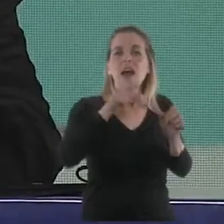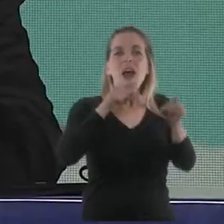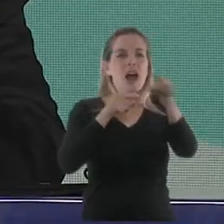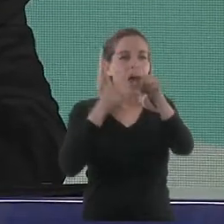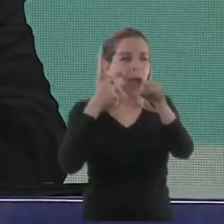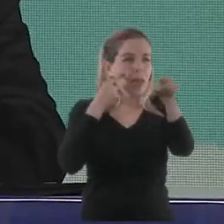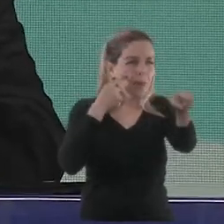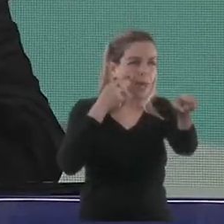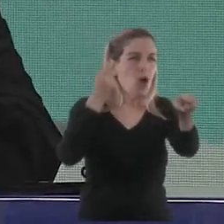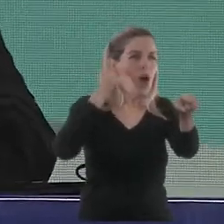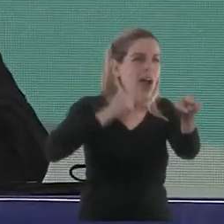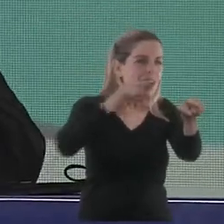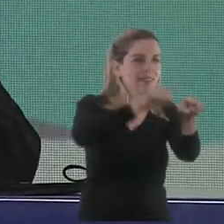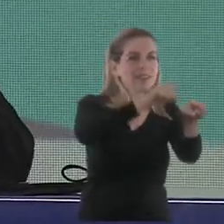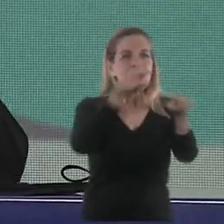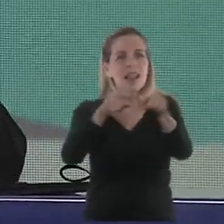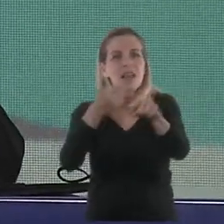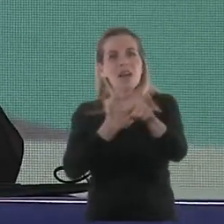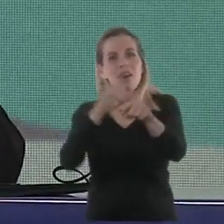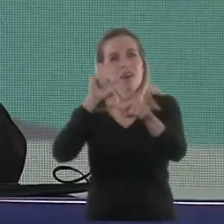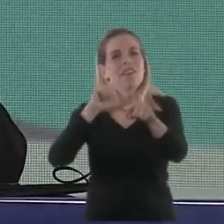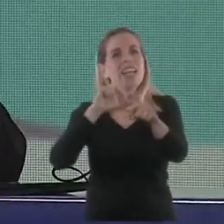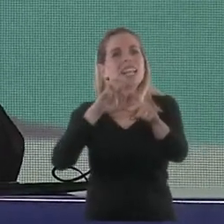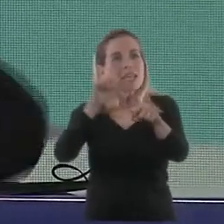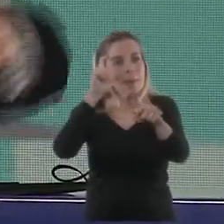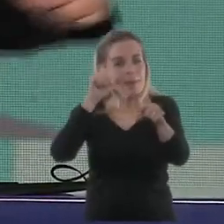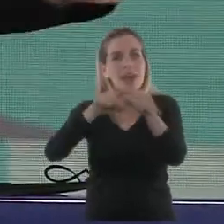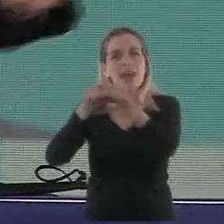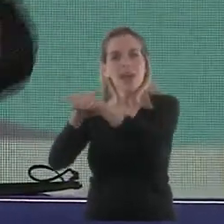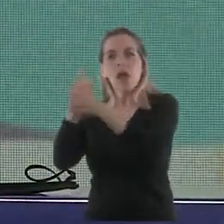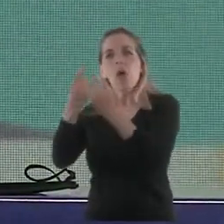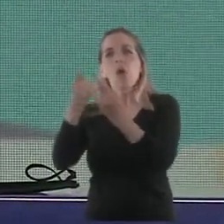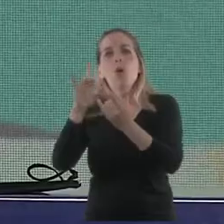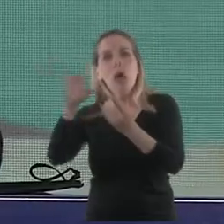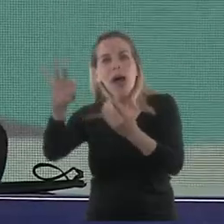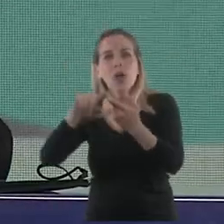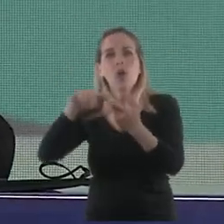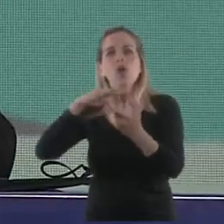Felipe y Guado, todos egresados del Buenos Aires, Julio.